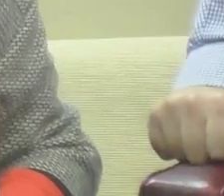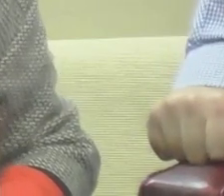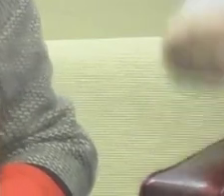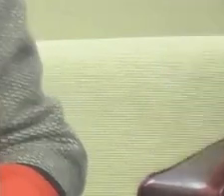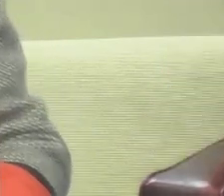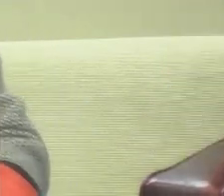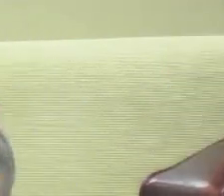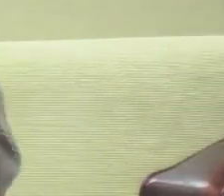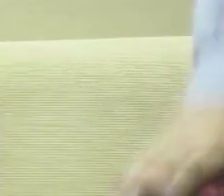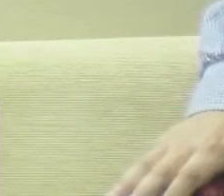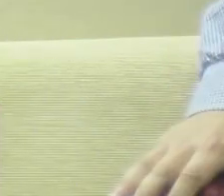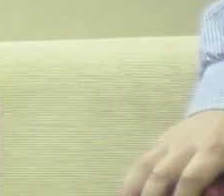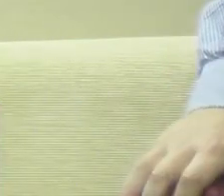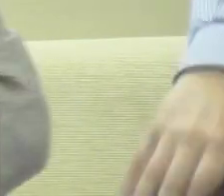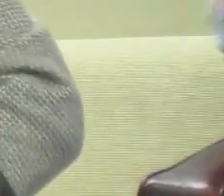compañeras